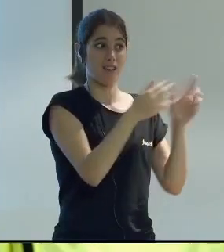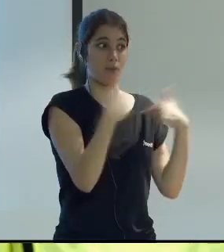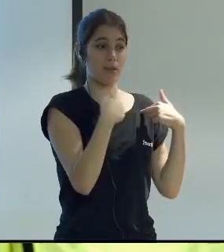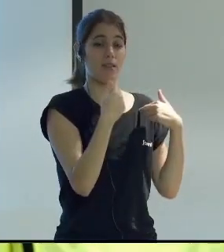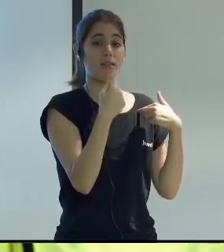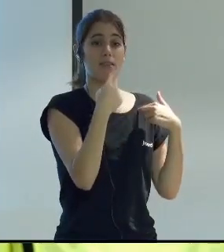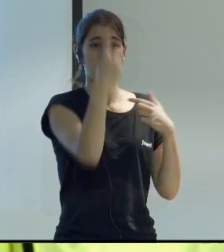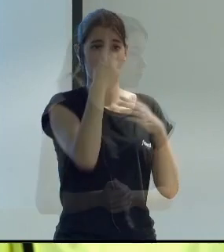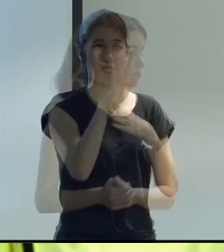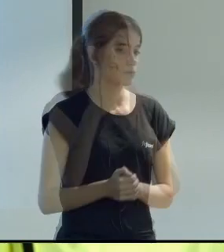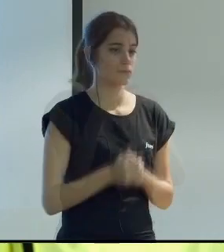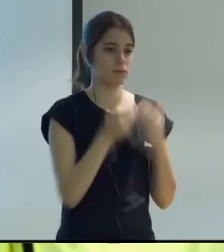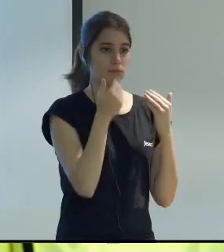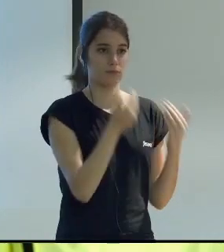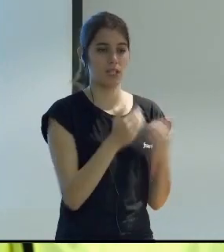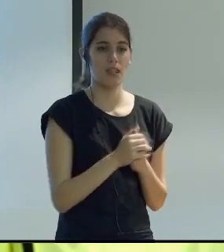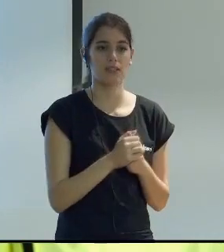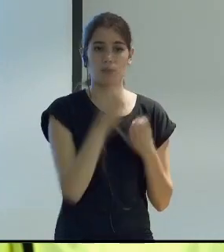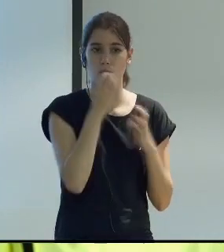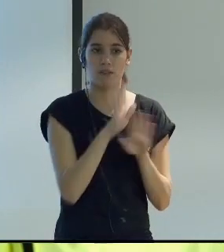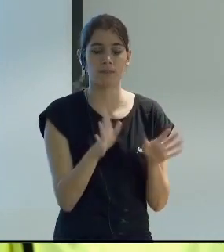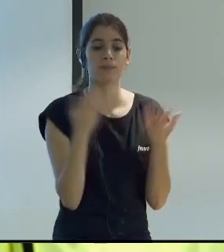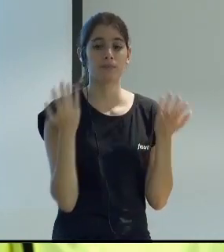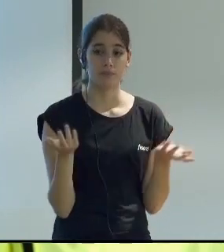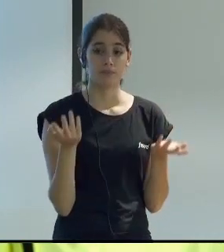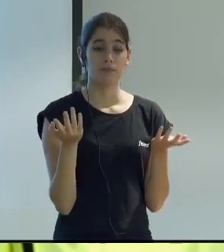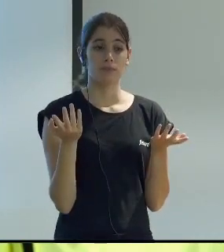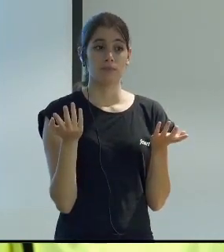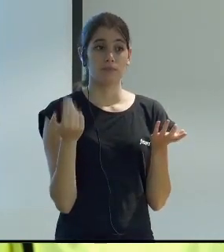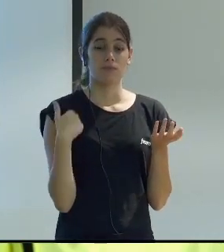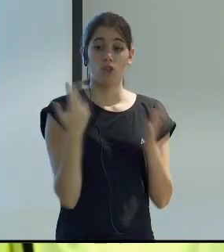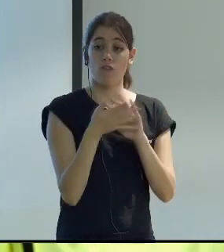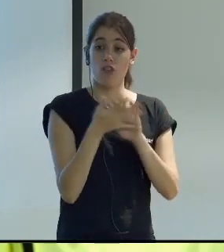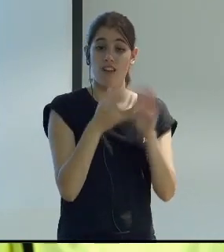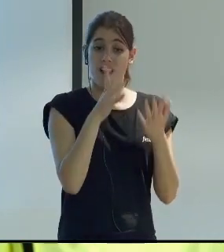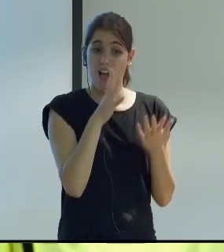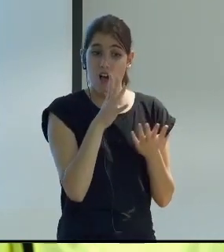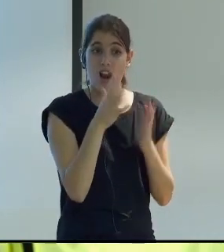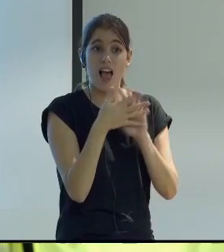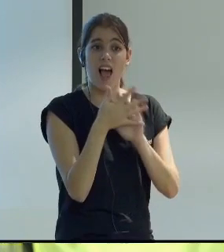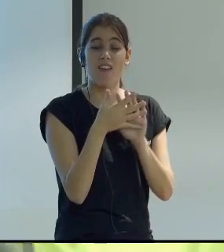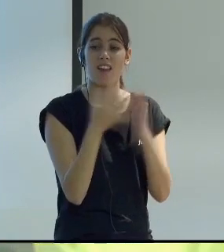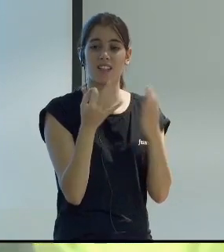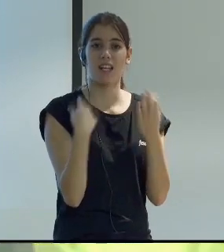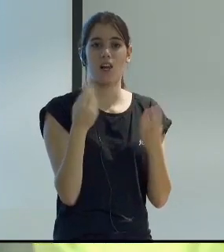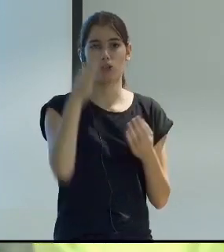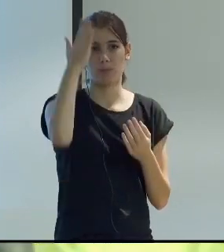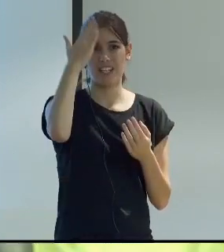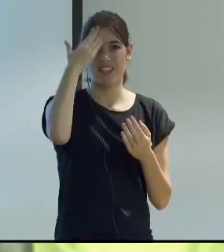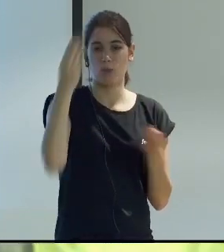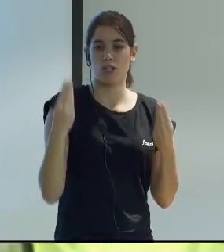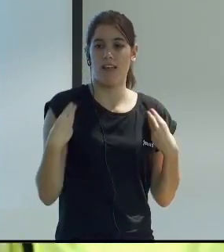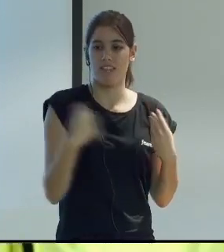de manera que muy bien, pues voy a hablar de los principios de la vida